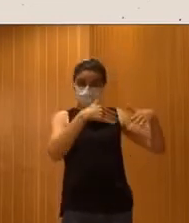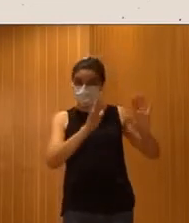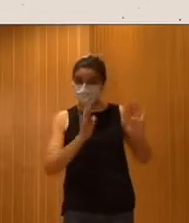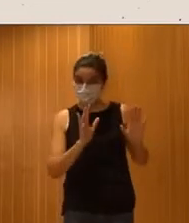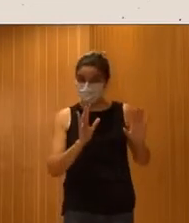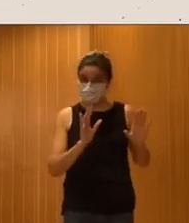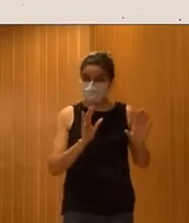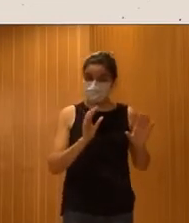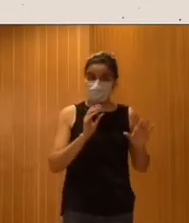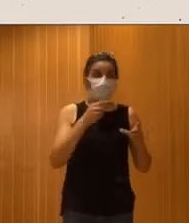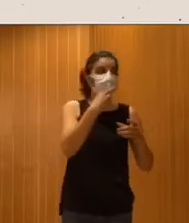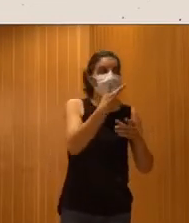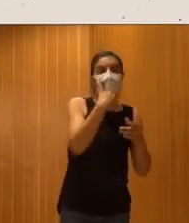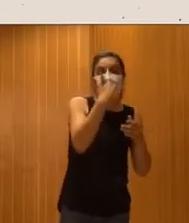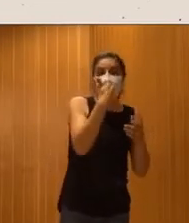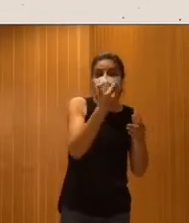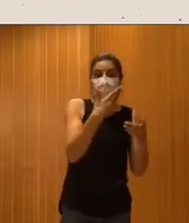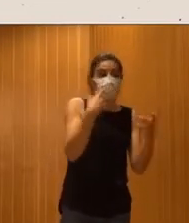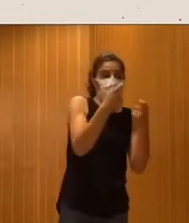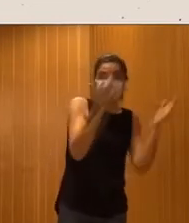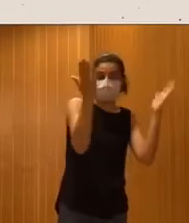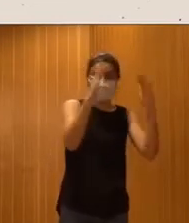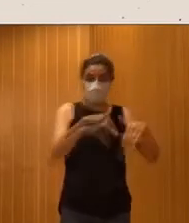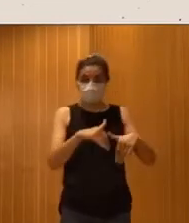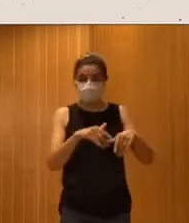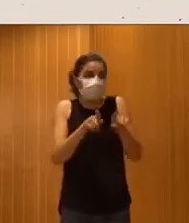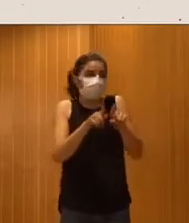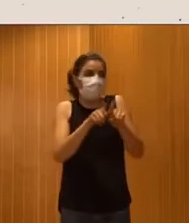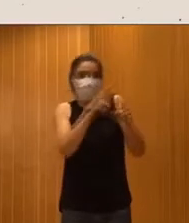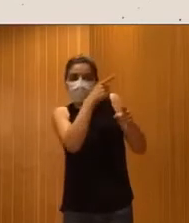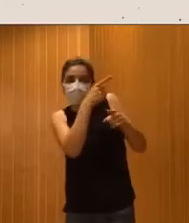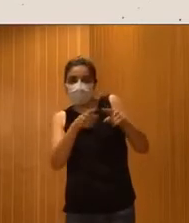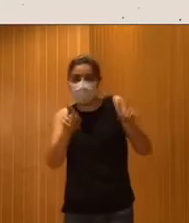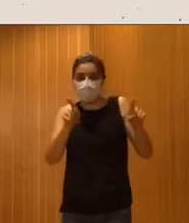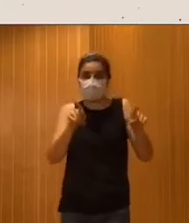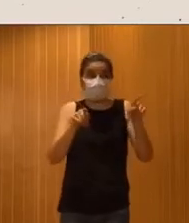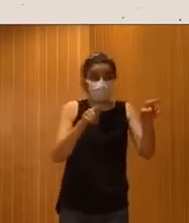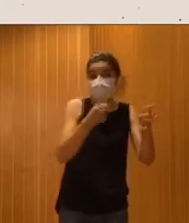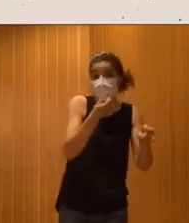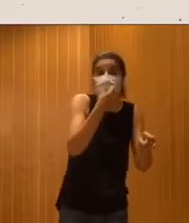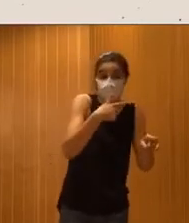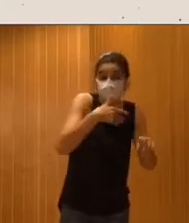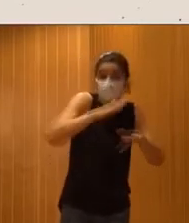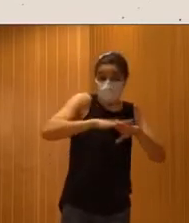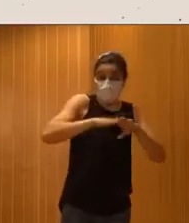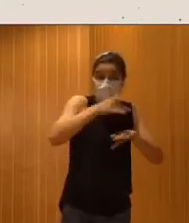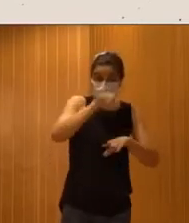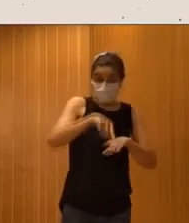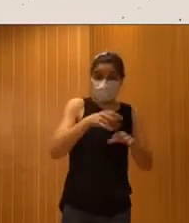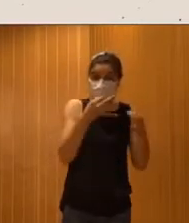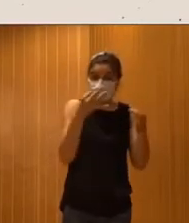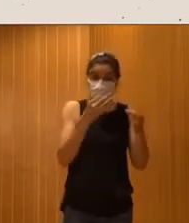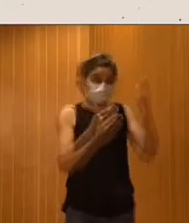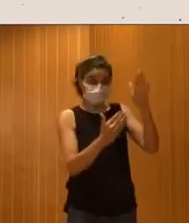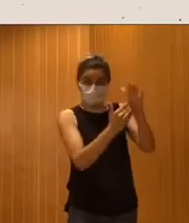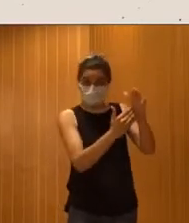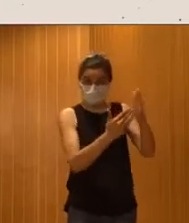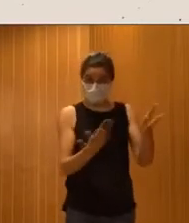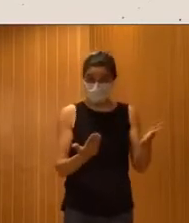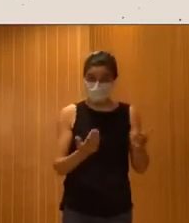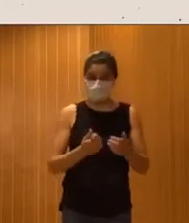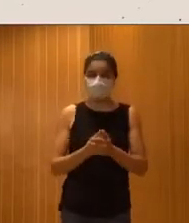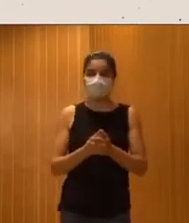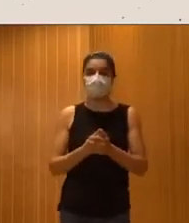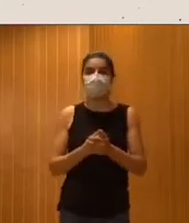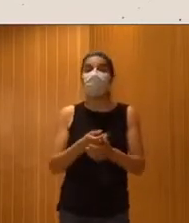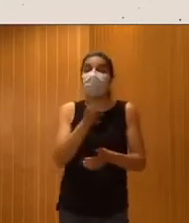hace nada. Estos son otras dimensiones de mortalidad por fármaco. Y aquí nadie hace nada, ¿no?